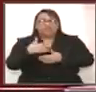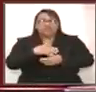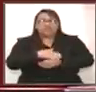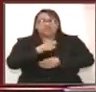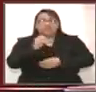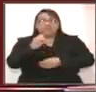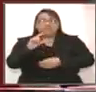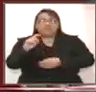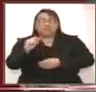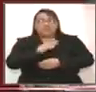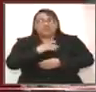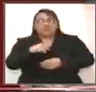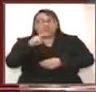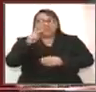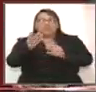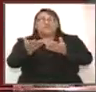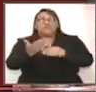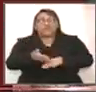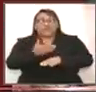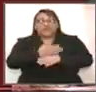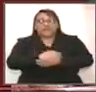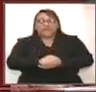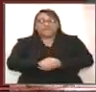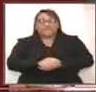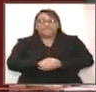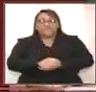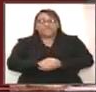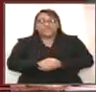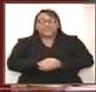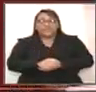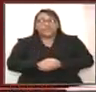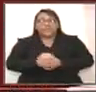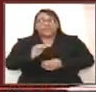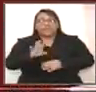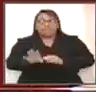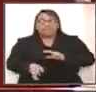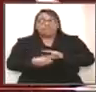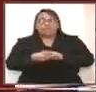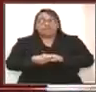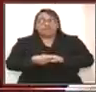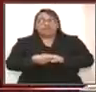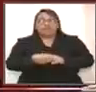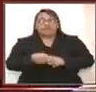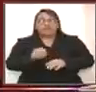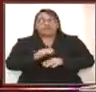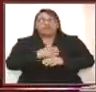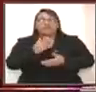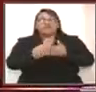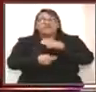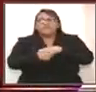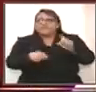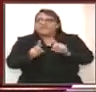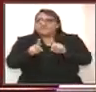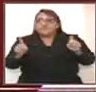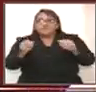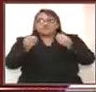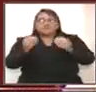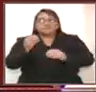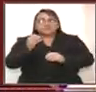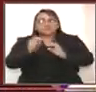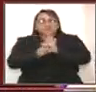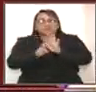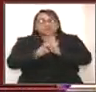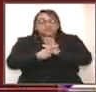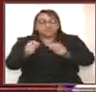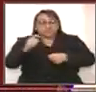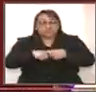OCDE, el Estado peruano solicitó su adhesión a la Convención Antisoborno de la OCDE y expresó su voluntad de